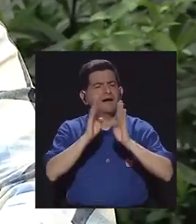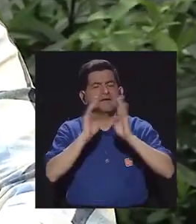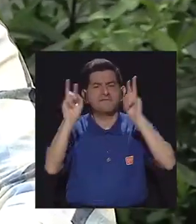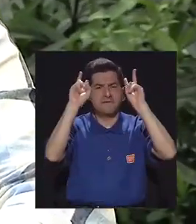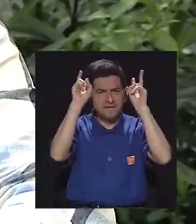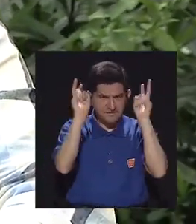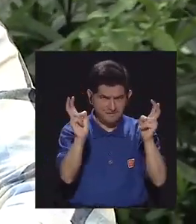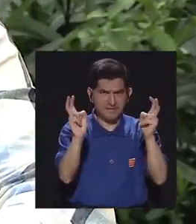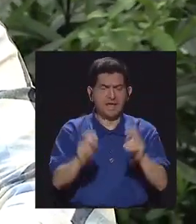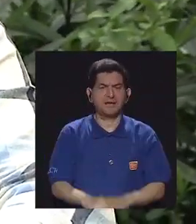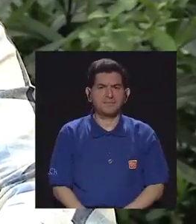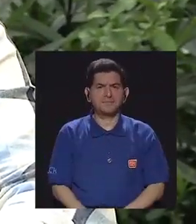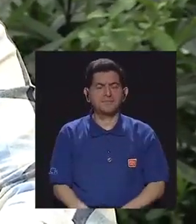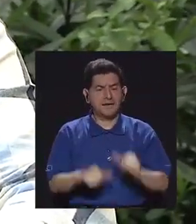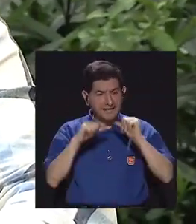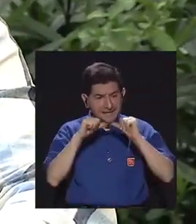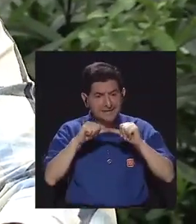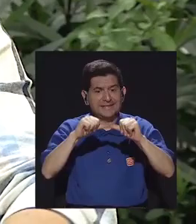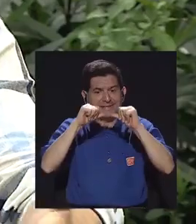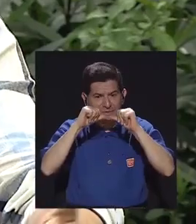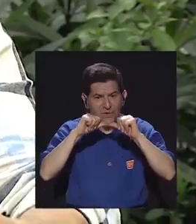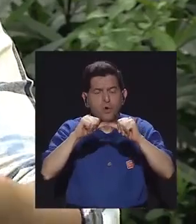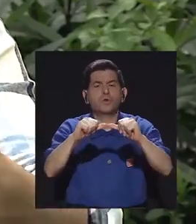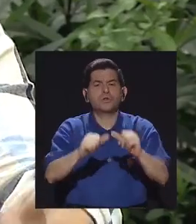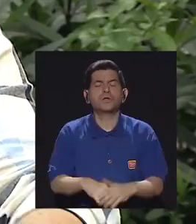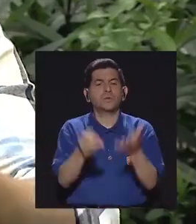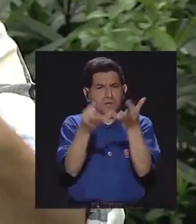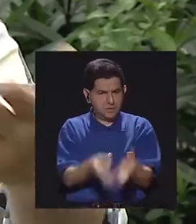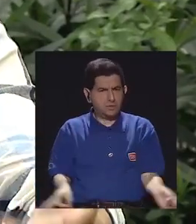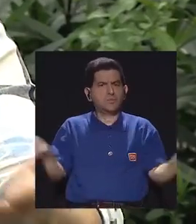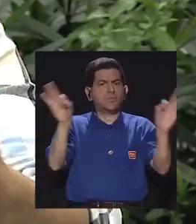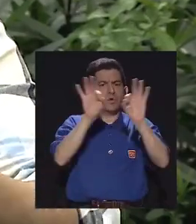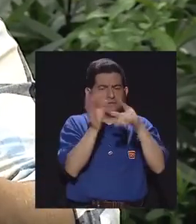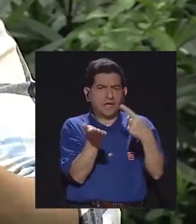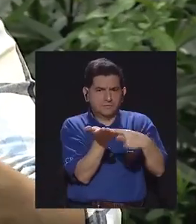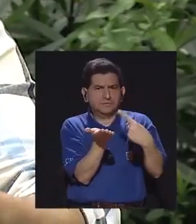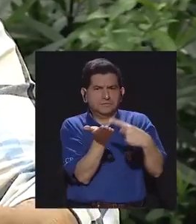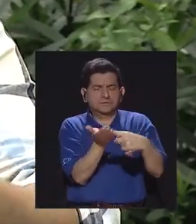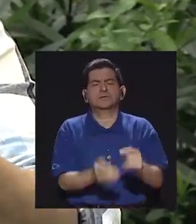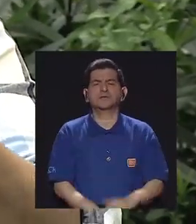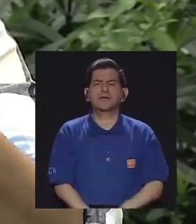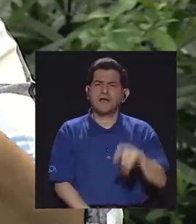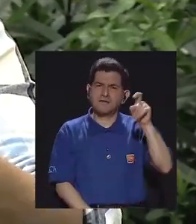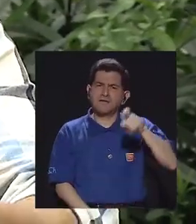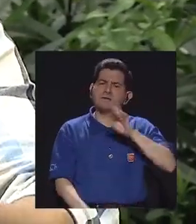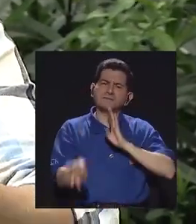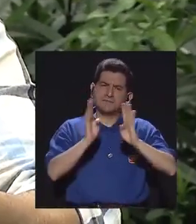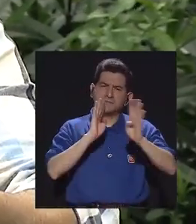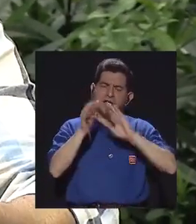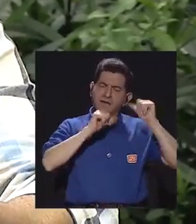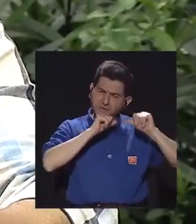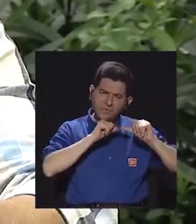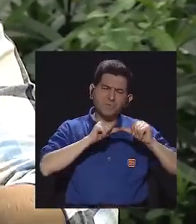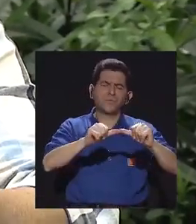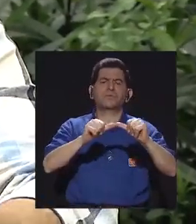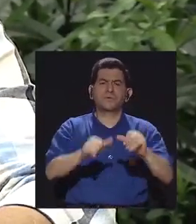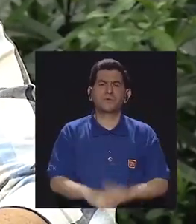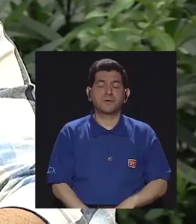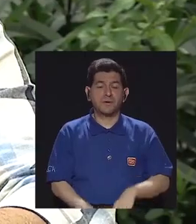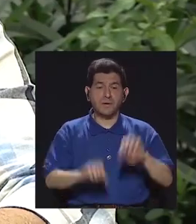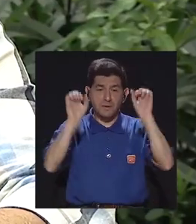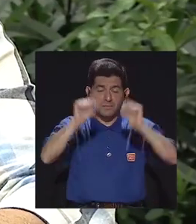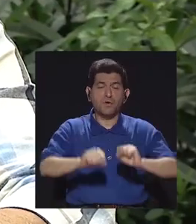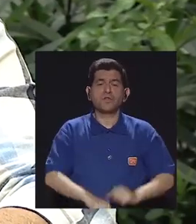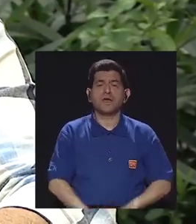conversar de un tema que sigue estando pues de manera relevante en el tapete y que tenemos que conversar constantemente de esto para